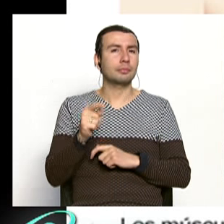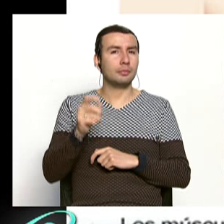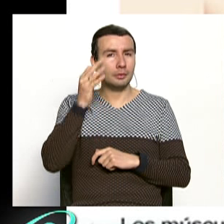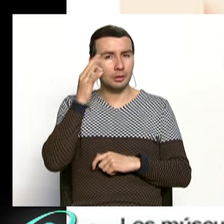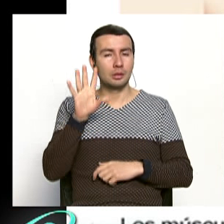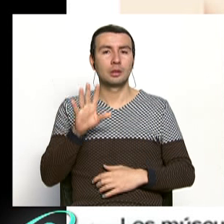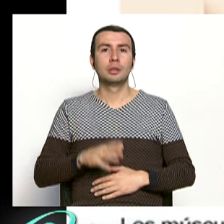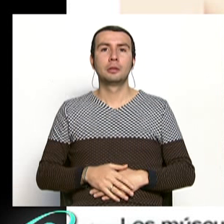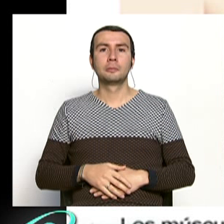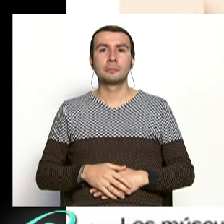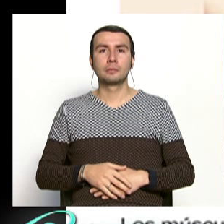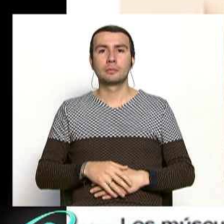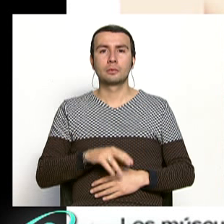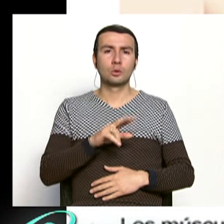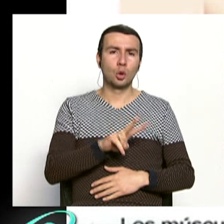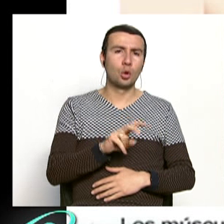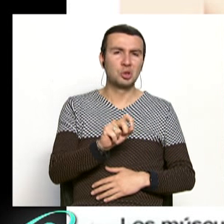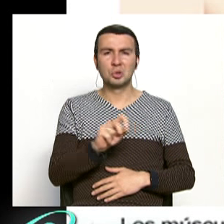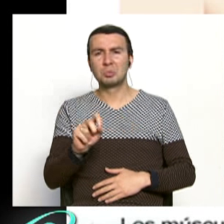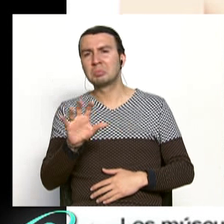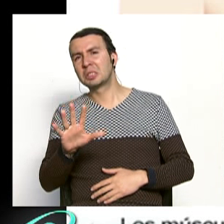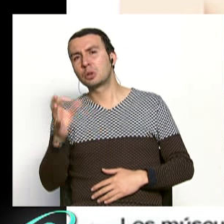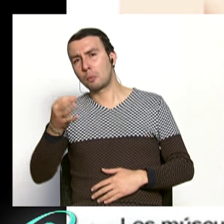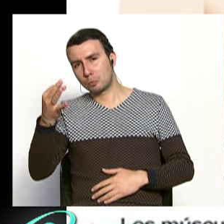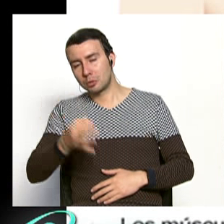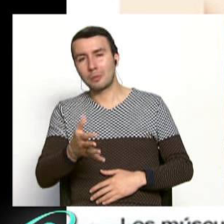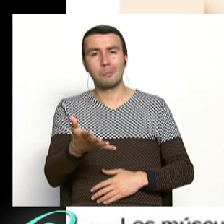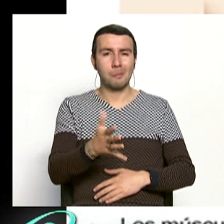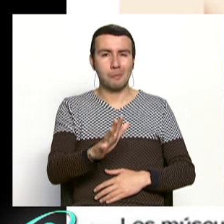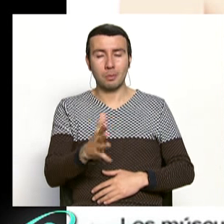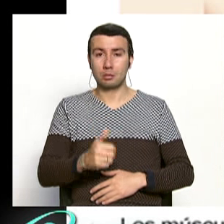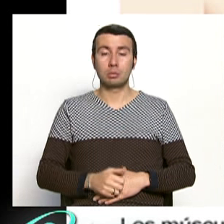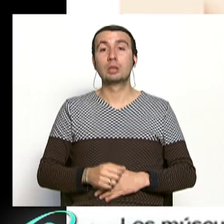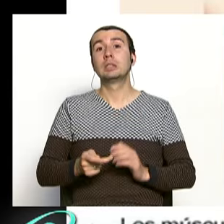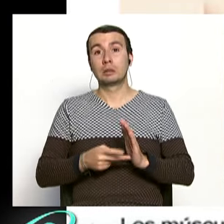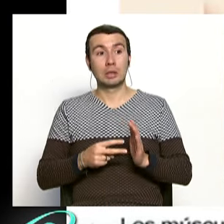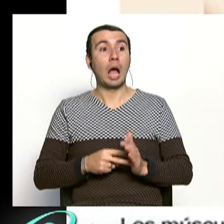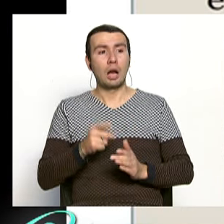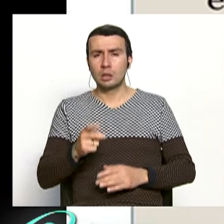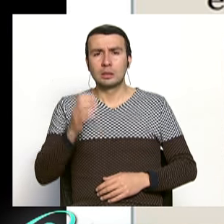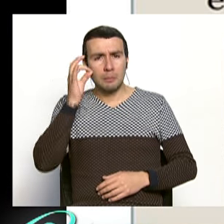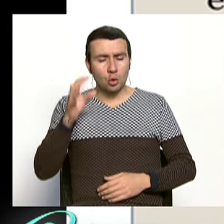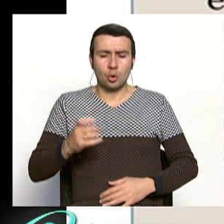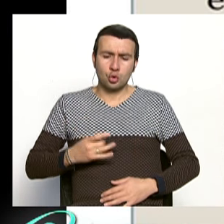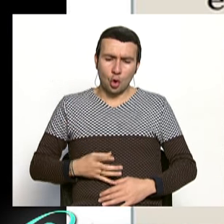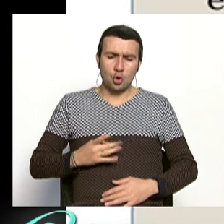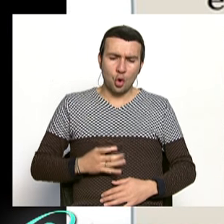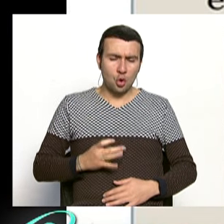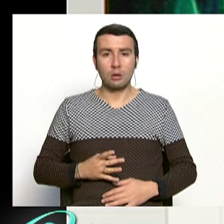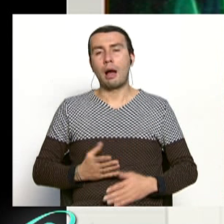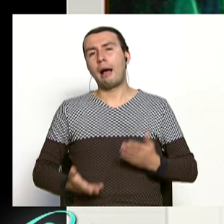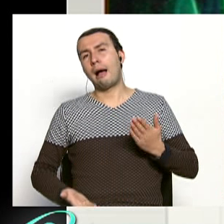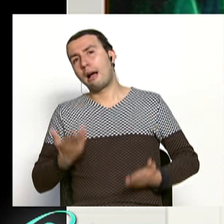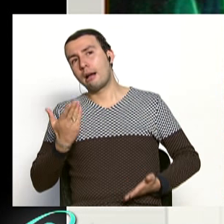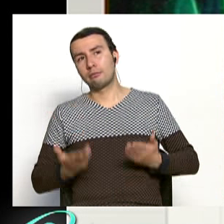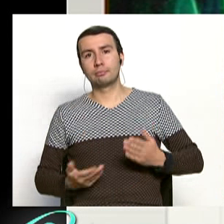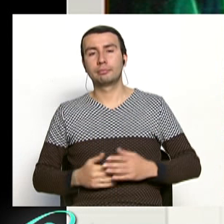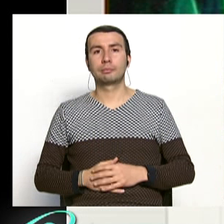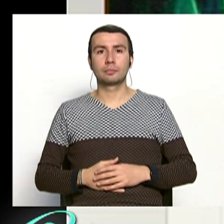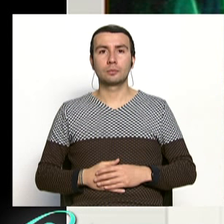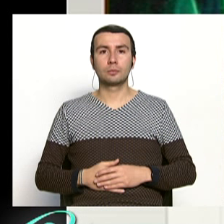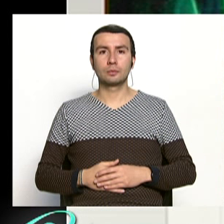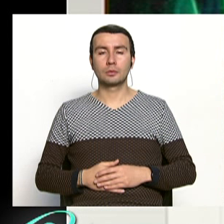un entre un 2 y un 5% Entonces es mucho más frecuente como dolor agudo que como dolor crónico ustedes ven